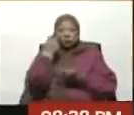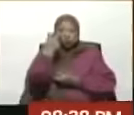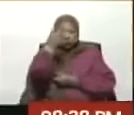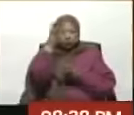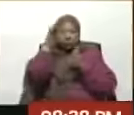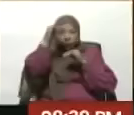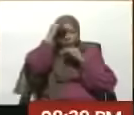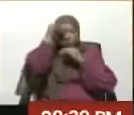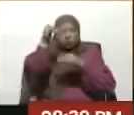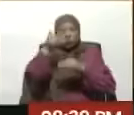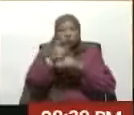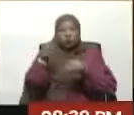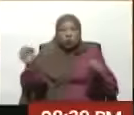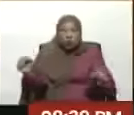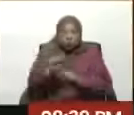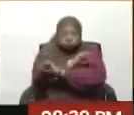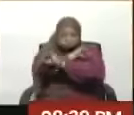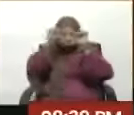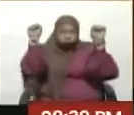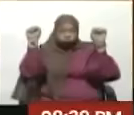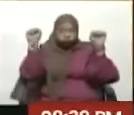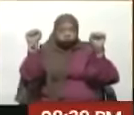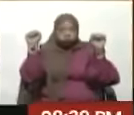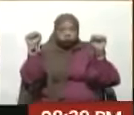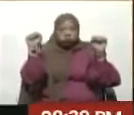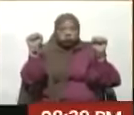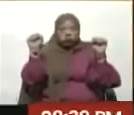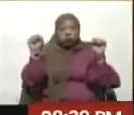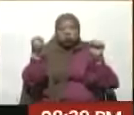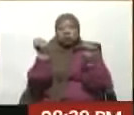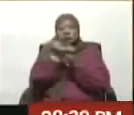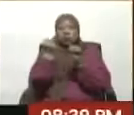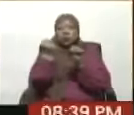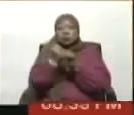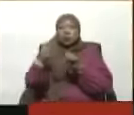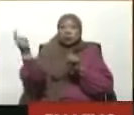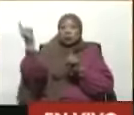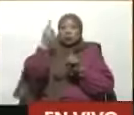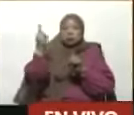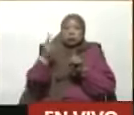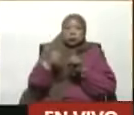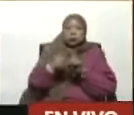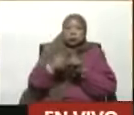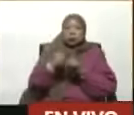Y la tanquilla explotó, y después costó a que los trabajadores de Corpoles tuvieron